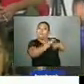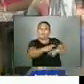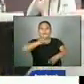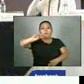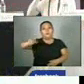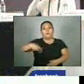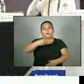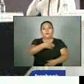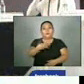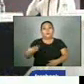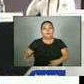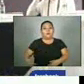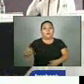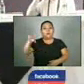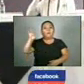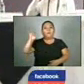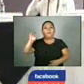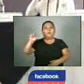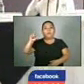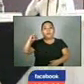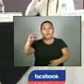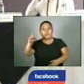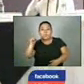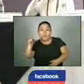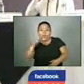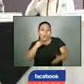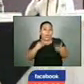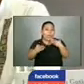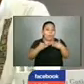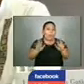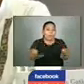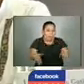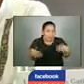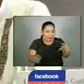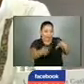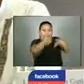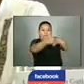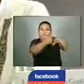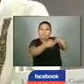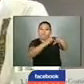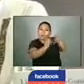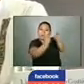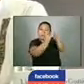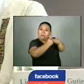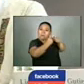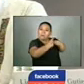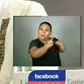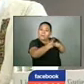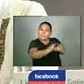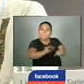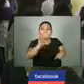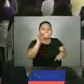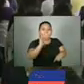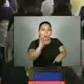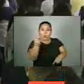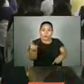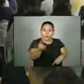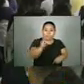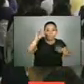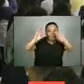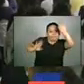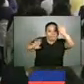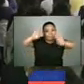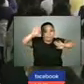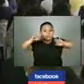vicepresidente de la República, Félix Ulloa, dice que con estas modificaciones a la Carta Magna, se busca darle mayor participación a la